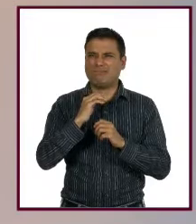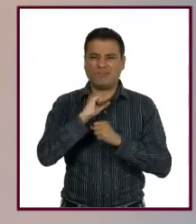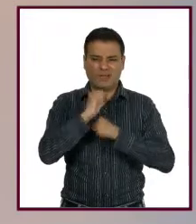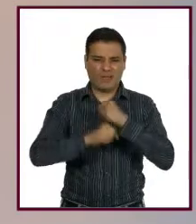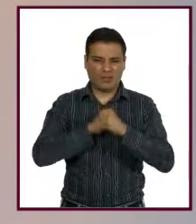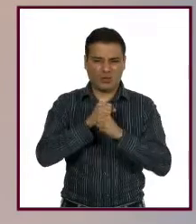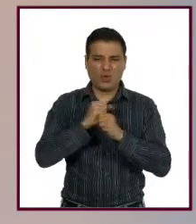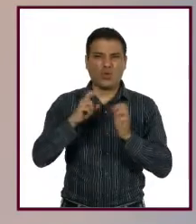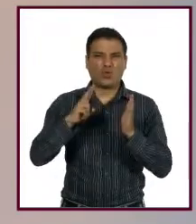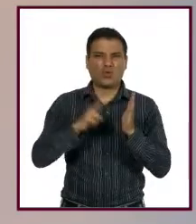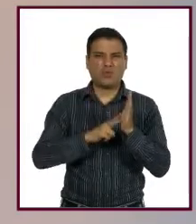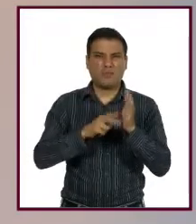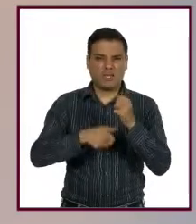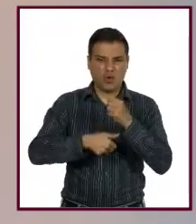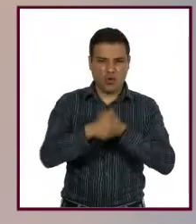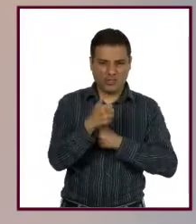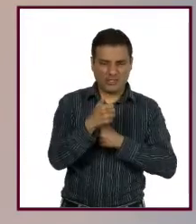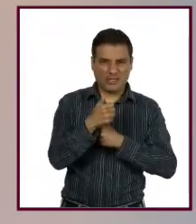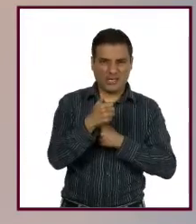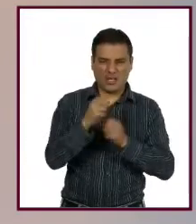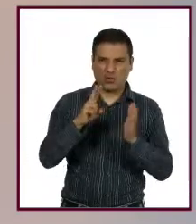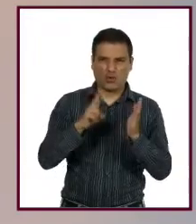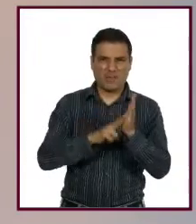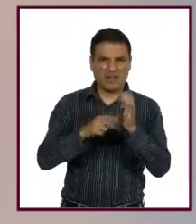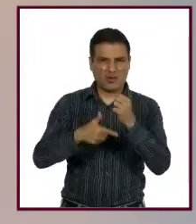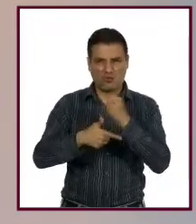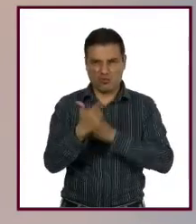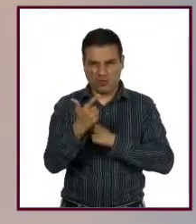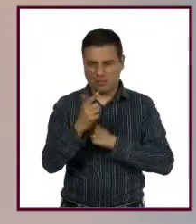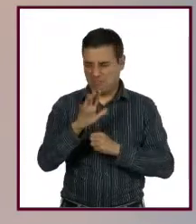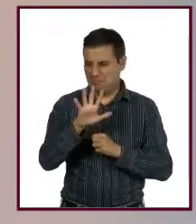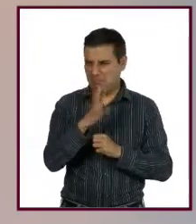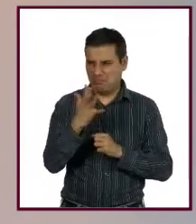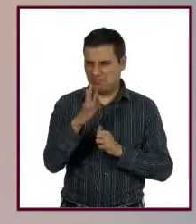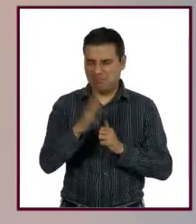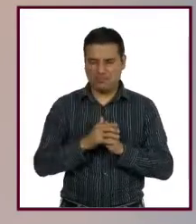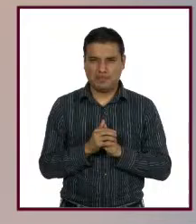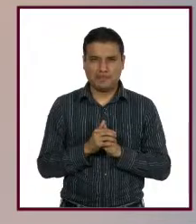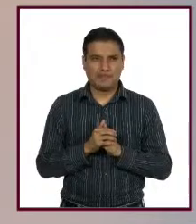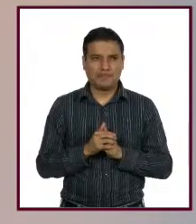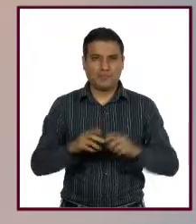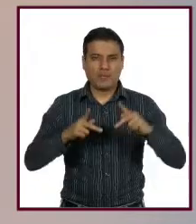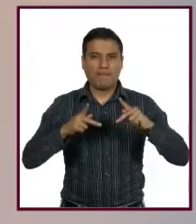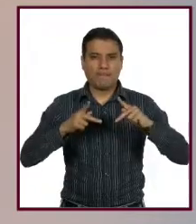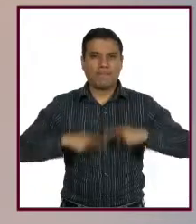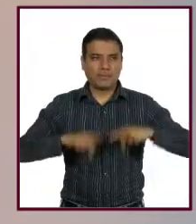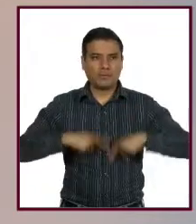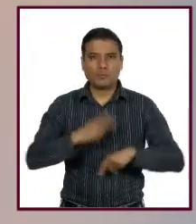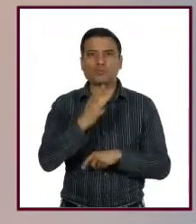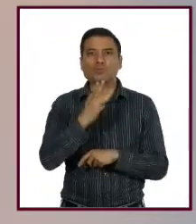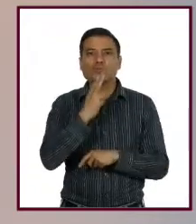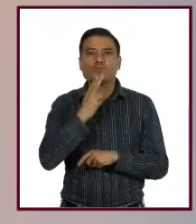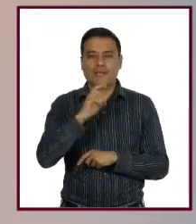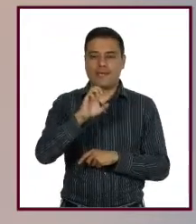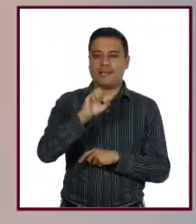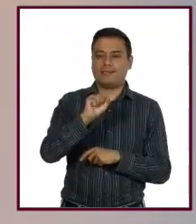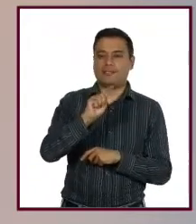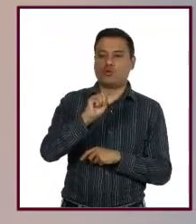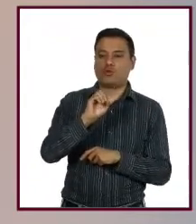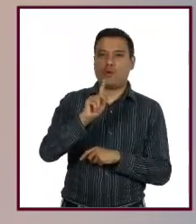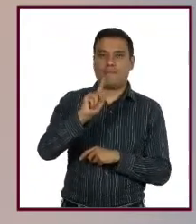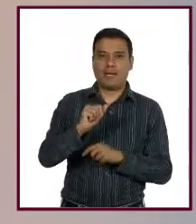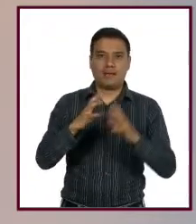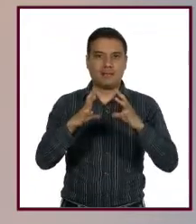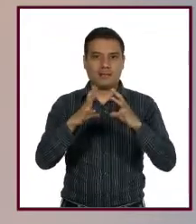de 2011, 2012, donde se usaba mucho las estopas o los